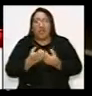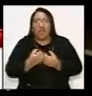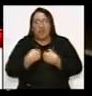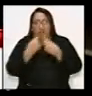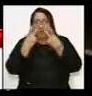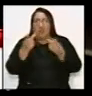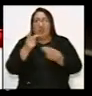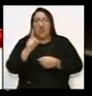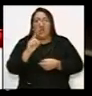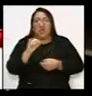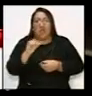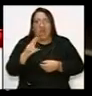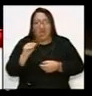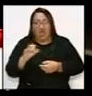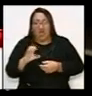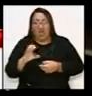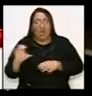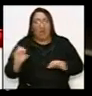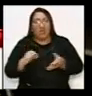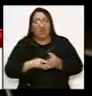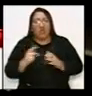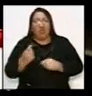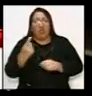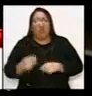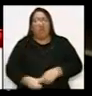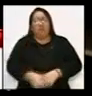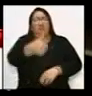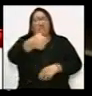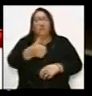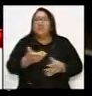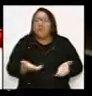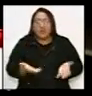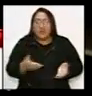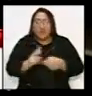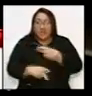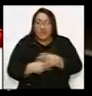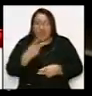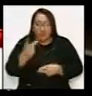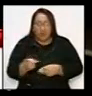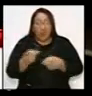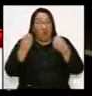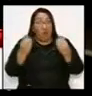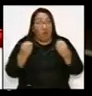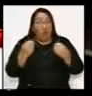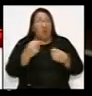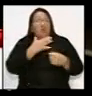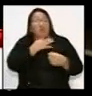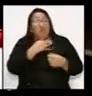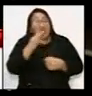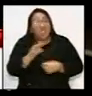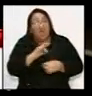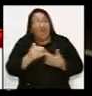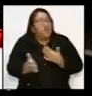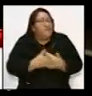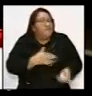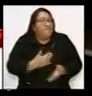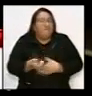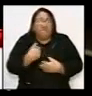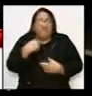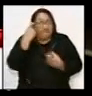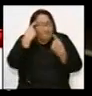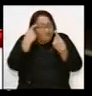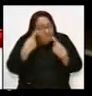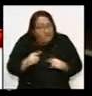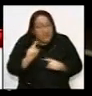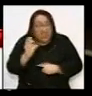que la DIVIAC actúa pues como un ente todopoderoso. Y en segundo lugar, porque nos guste o no, compartamos o